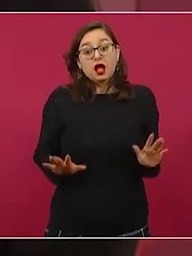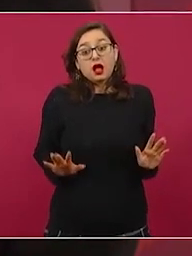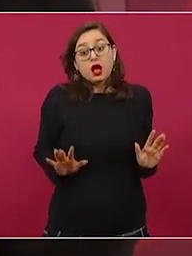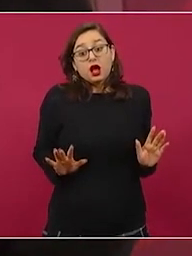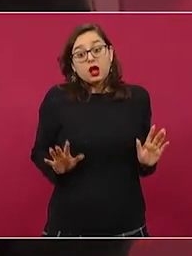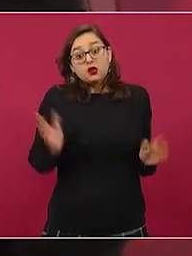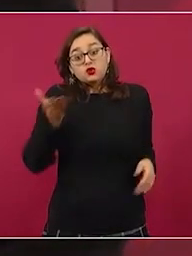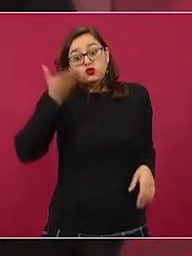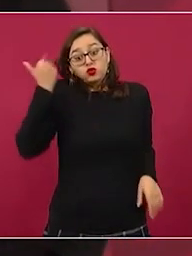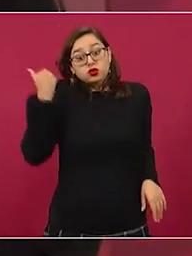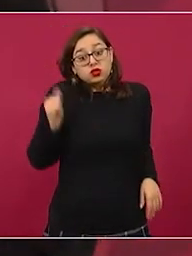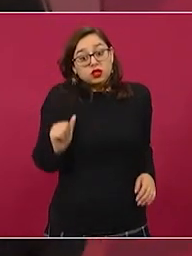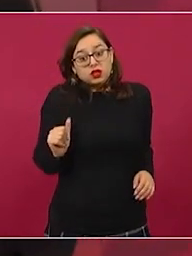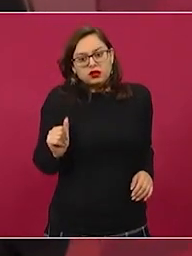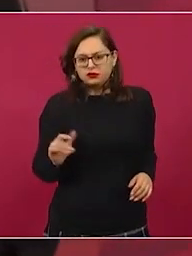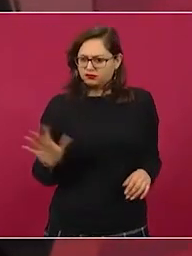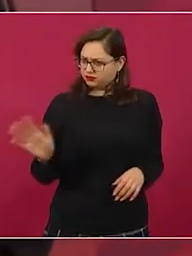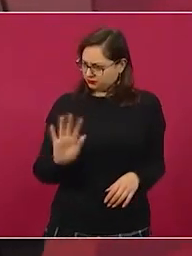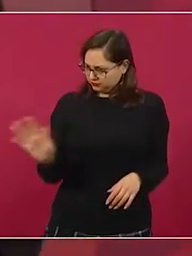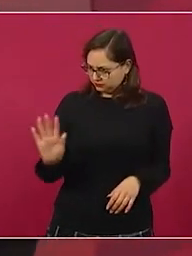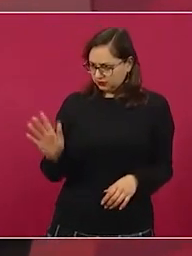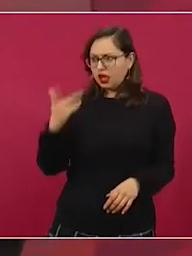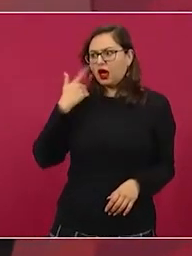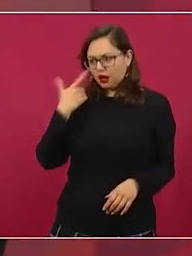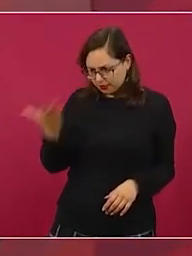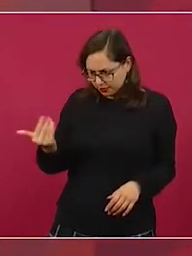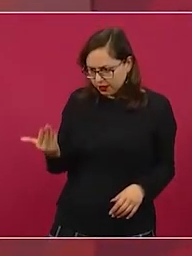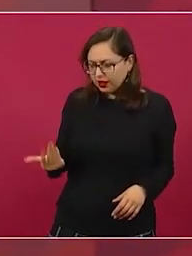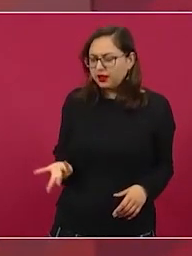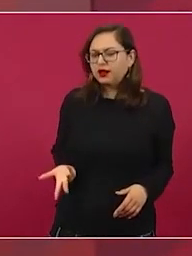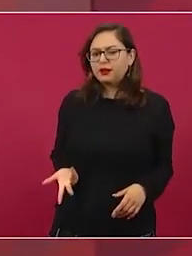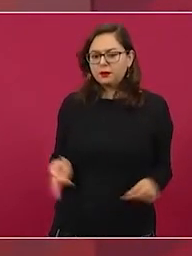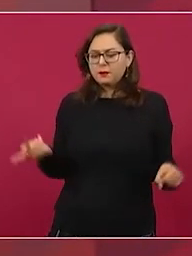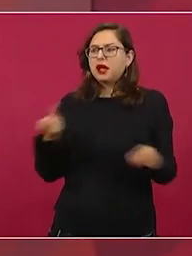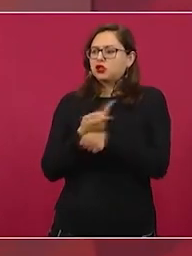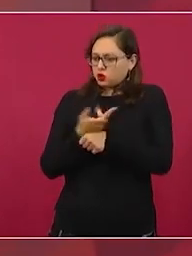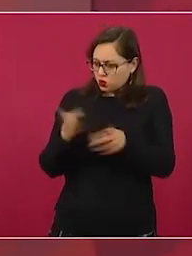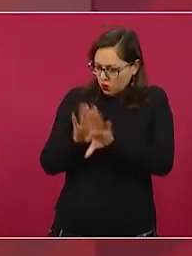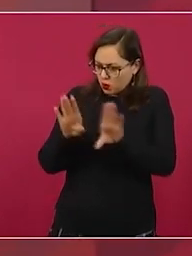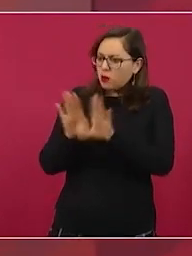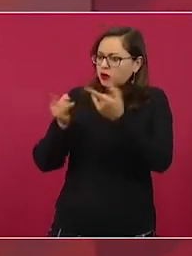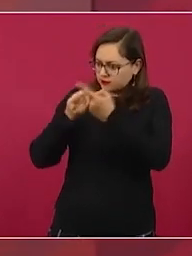no. A ver, ¿qué sucedió? A ver, ¿qué pasó?